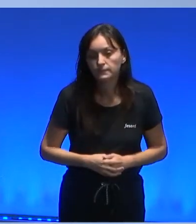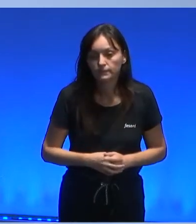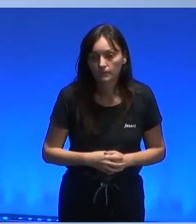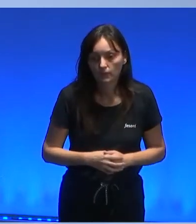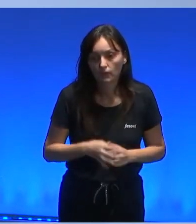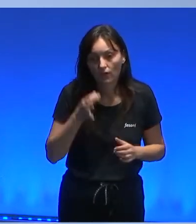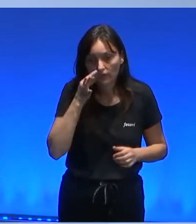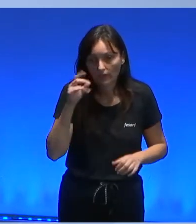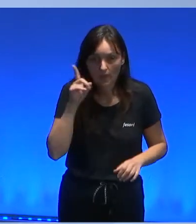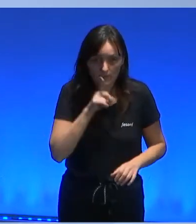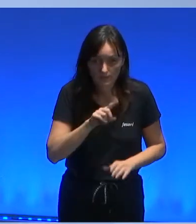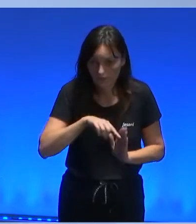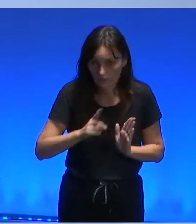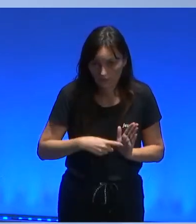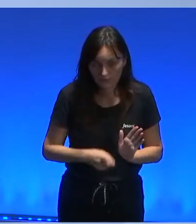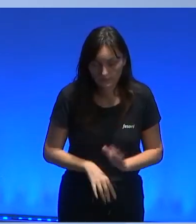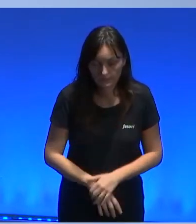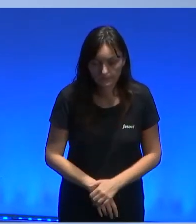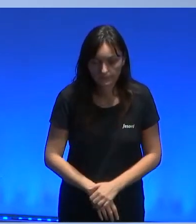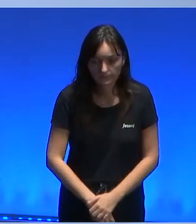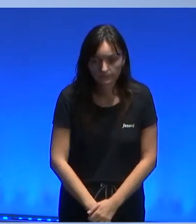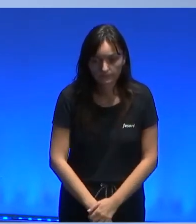una mentira total.